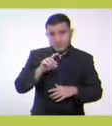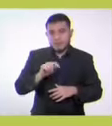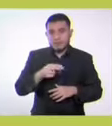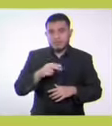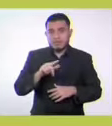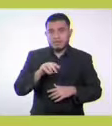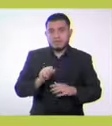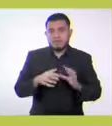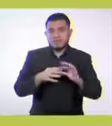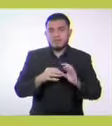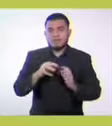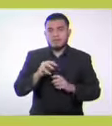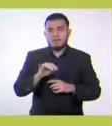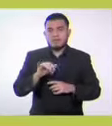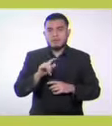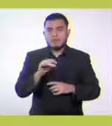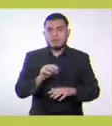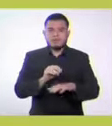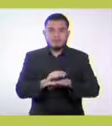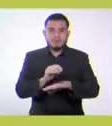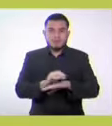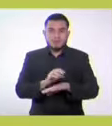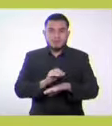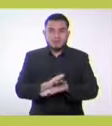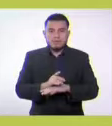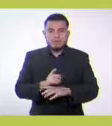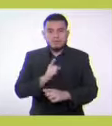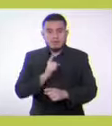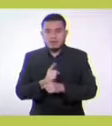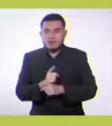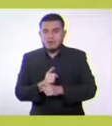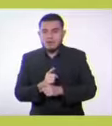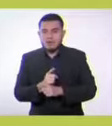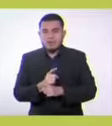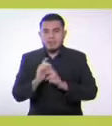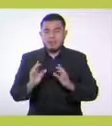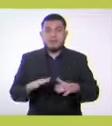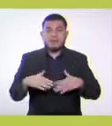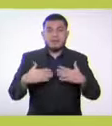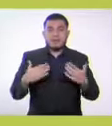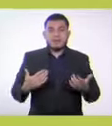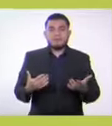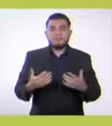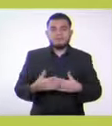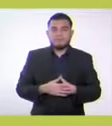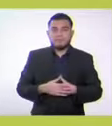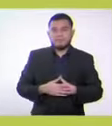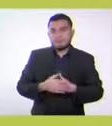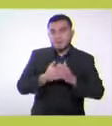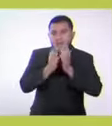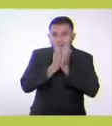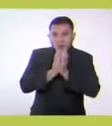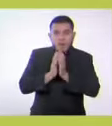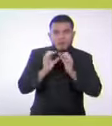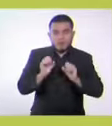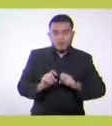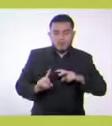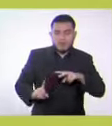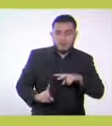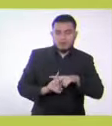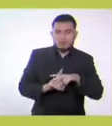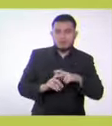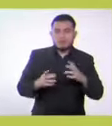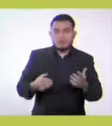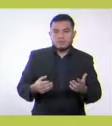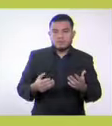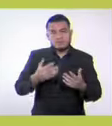Mileto, sugirió incorrectamente que, puesto que el agua podía existir como